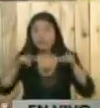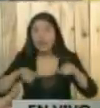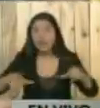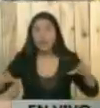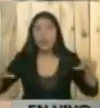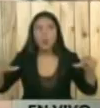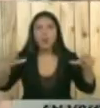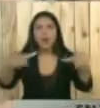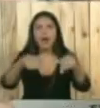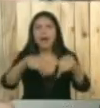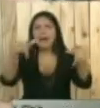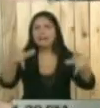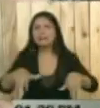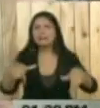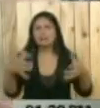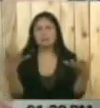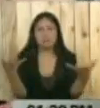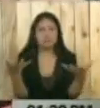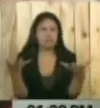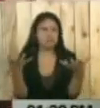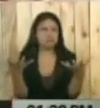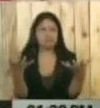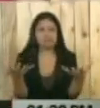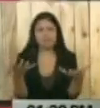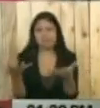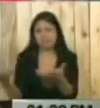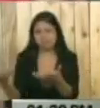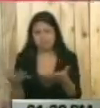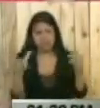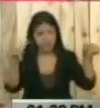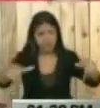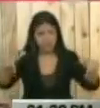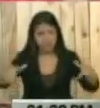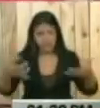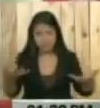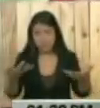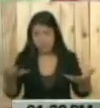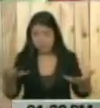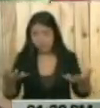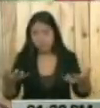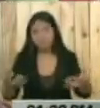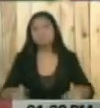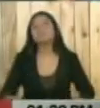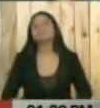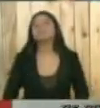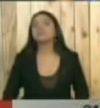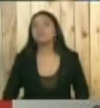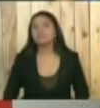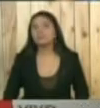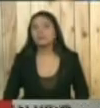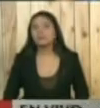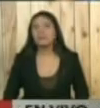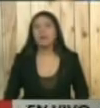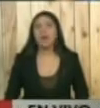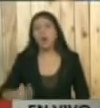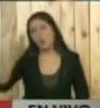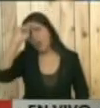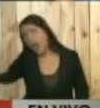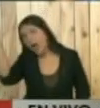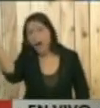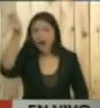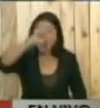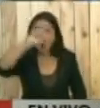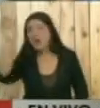pero hasta los tequeteques, vamos a mandarle con las manos, gorra, bandera,